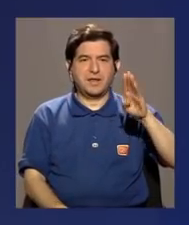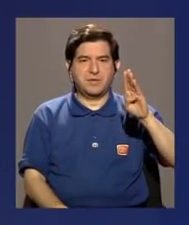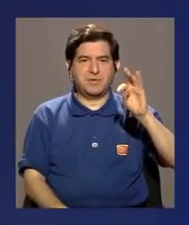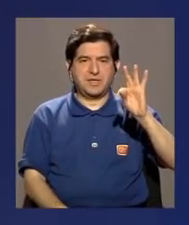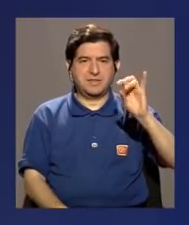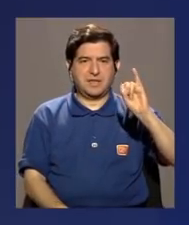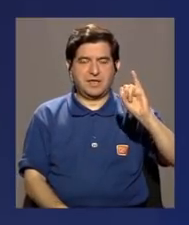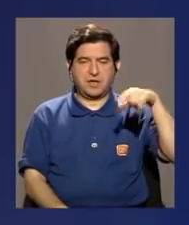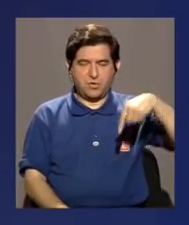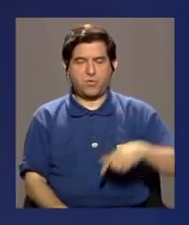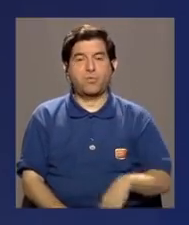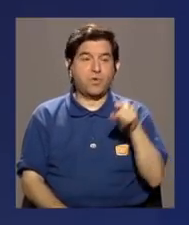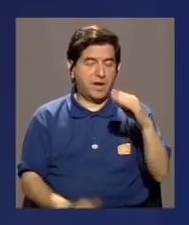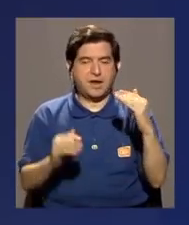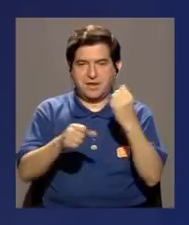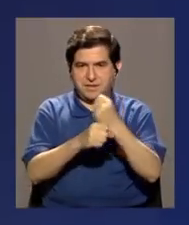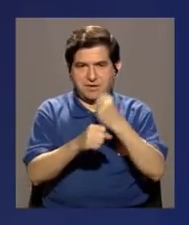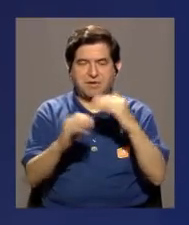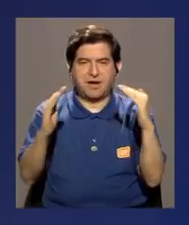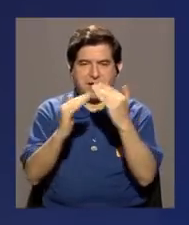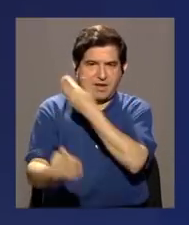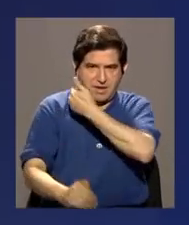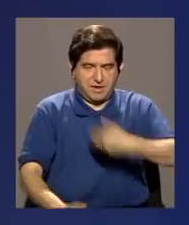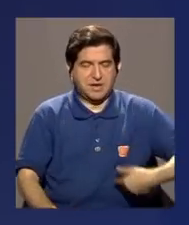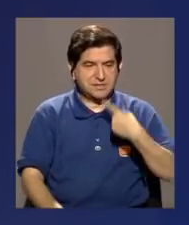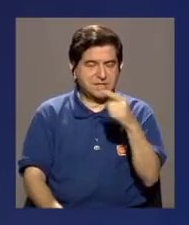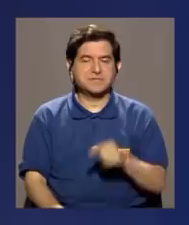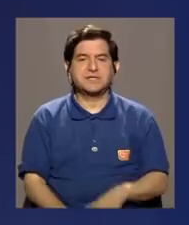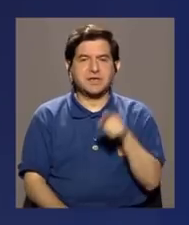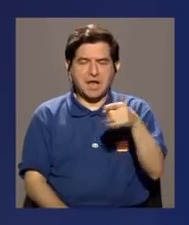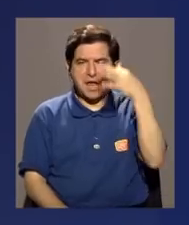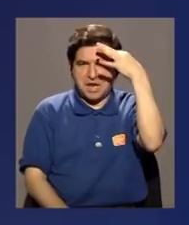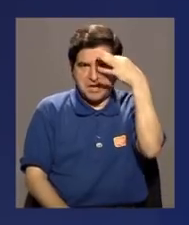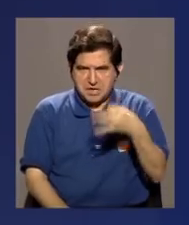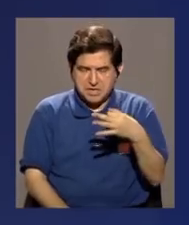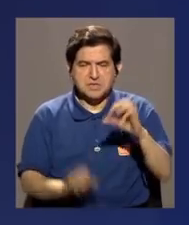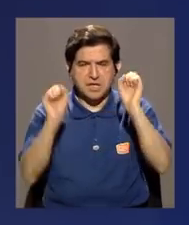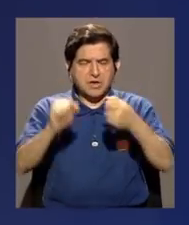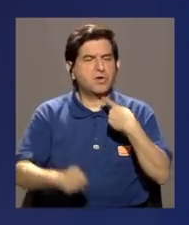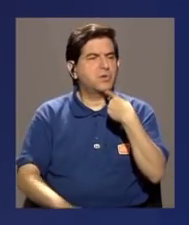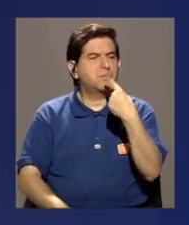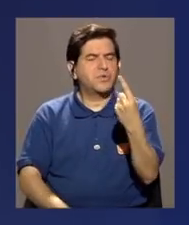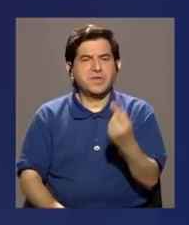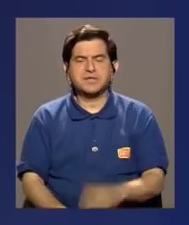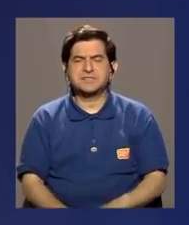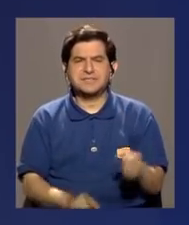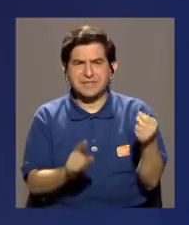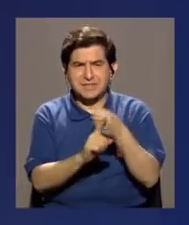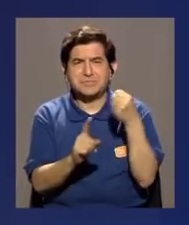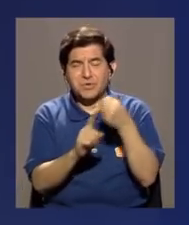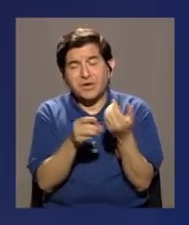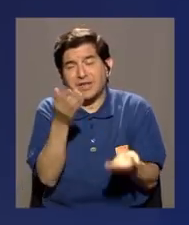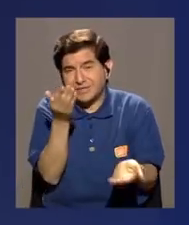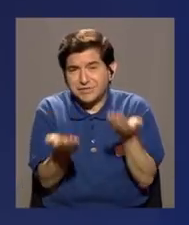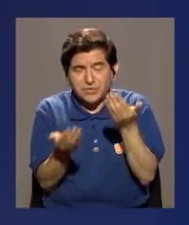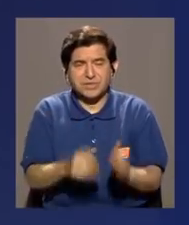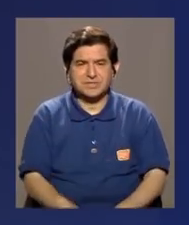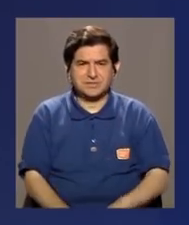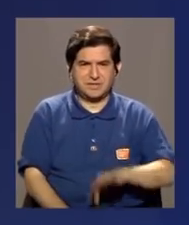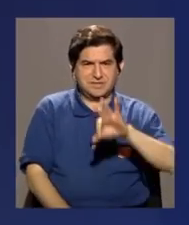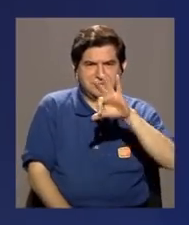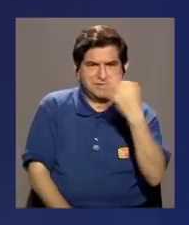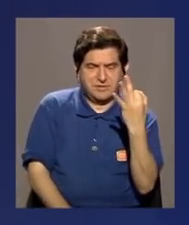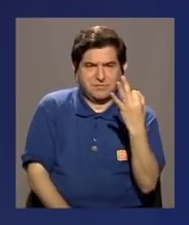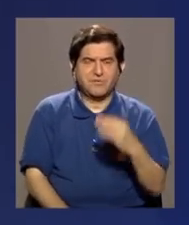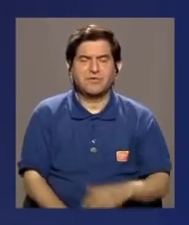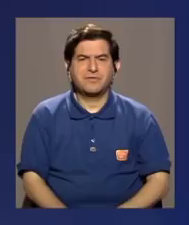el caso específico del trabajo que viene realizando podría emitir un criterio muy muy violento al respecto de